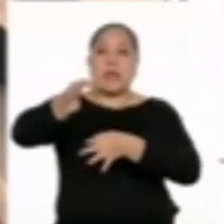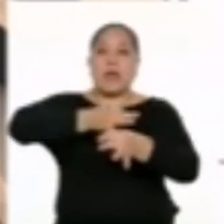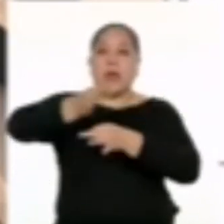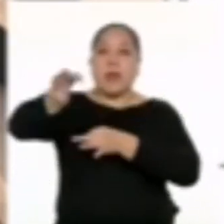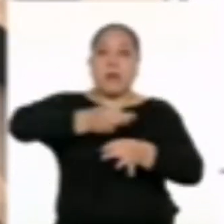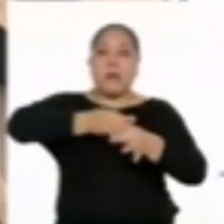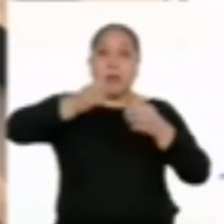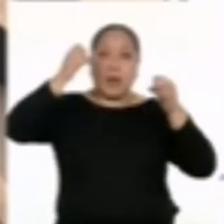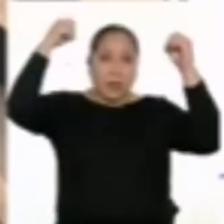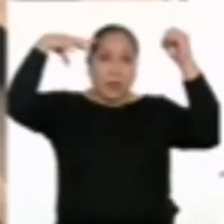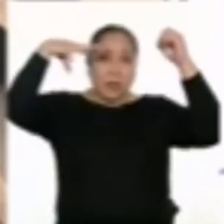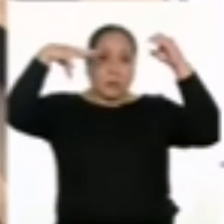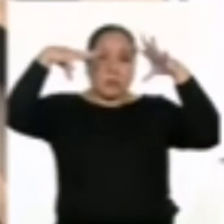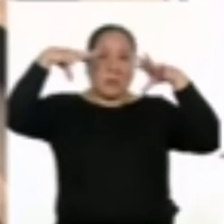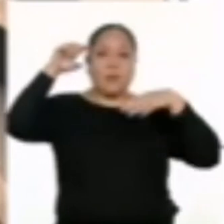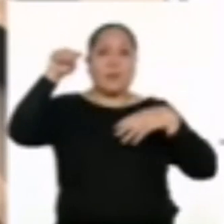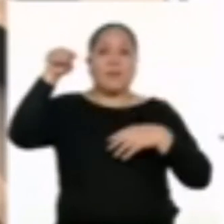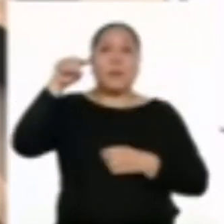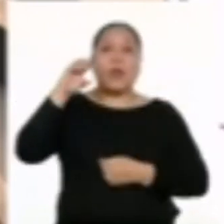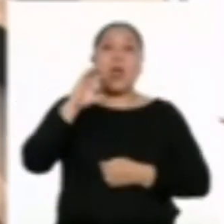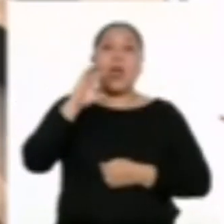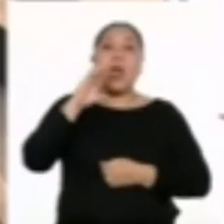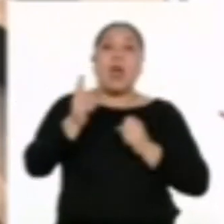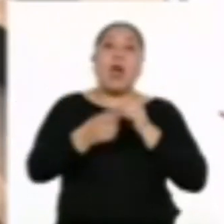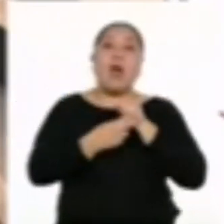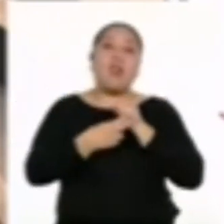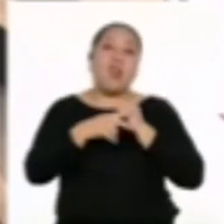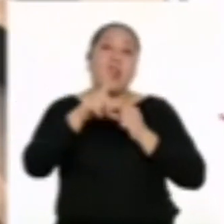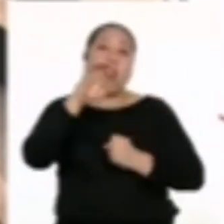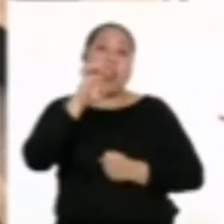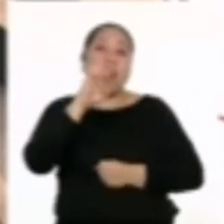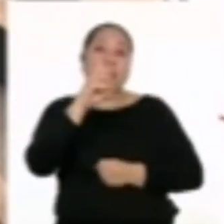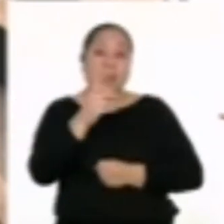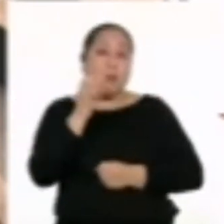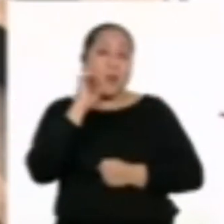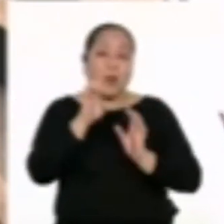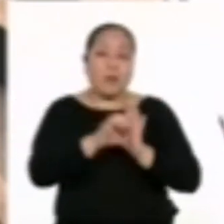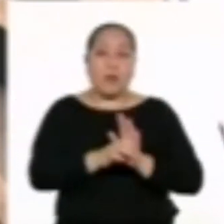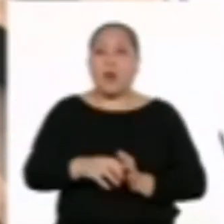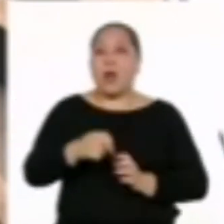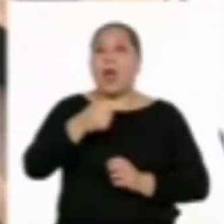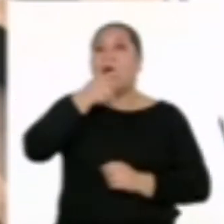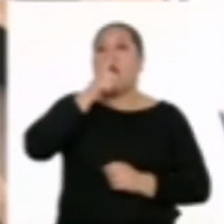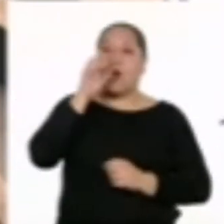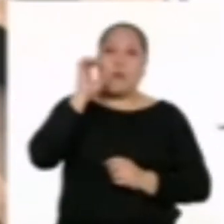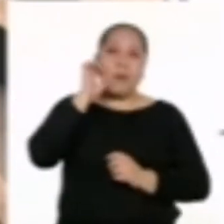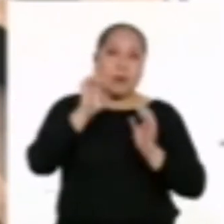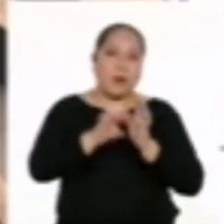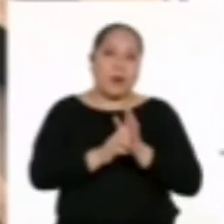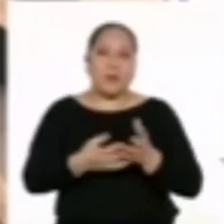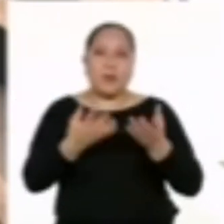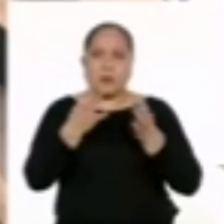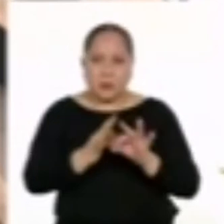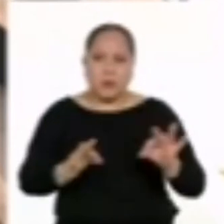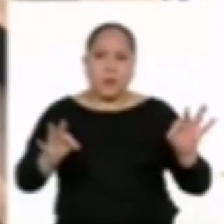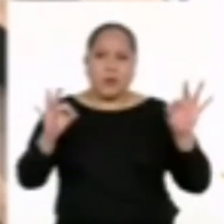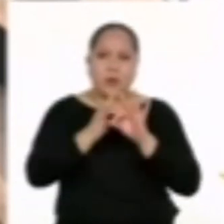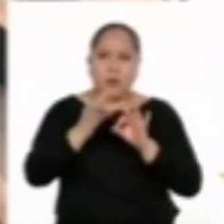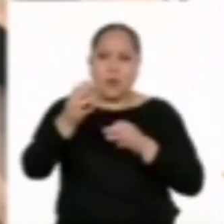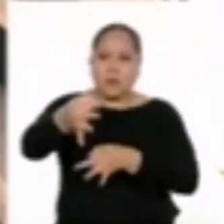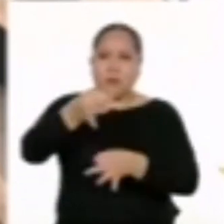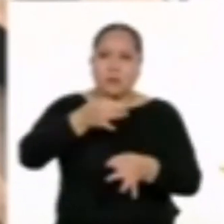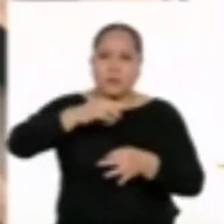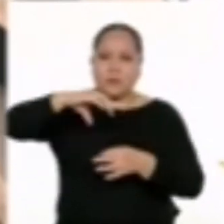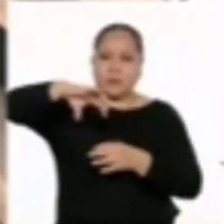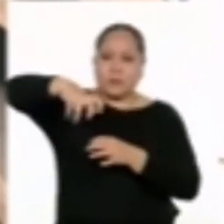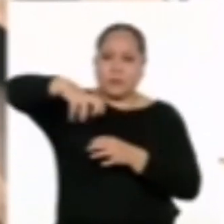las luminarias de nuestra casa por luminarias ahorradoras o LED. En cuanto al agua, por ejemplo, qué importante es